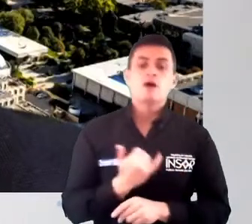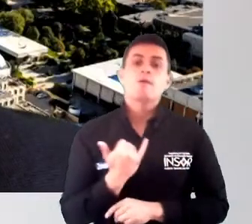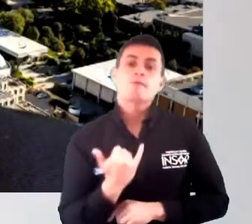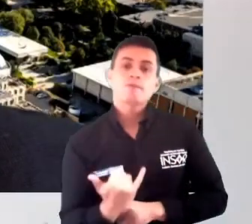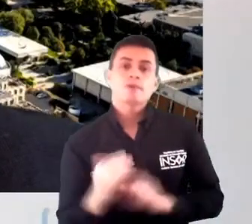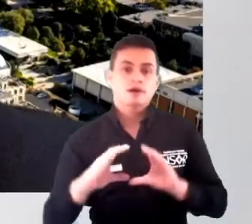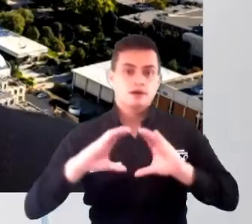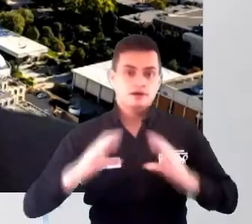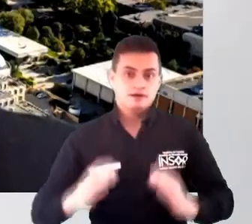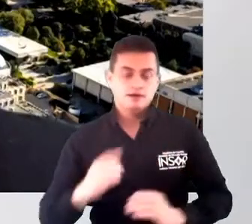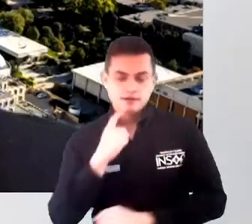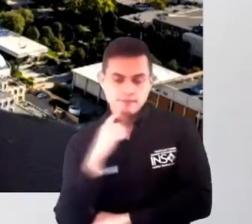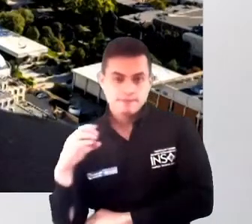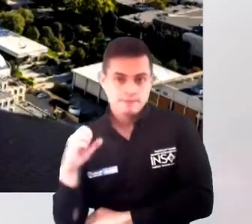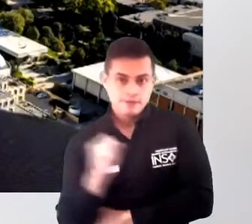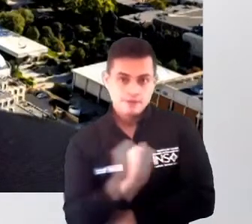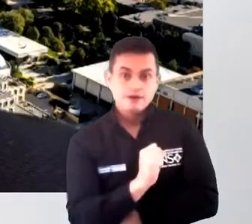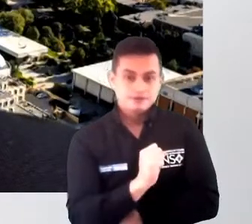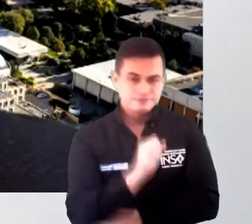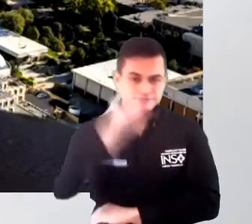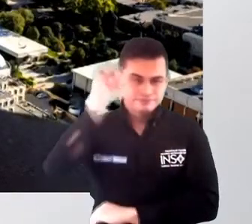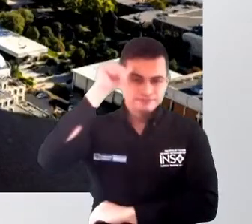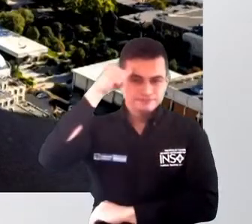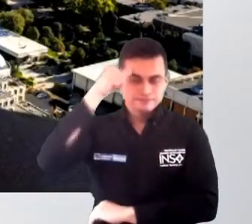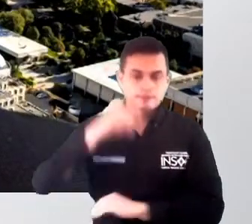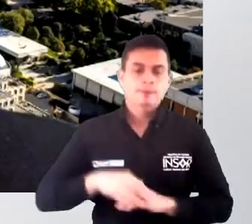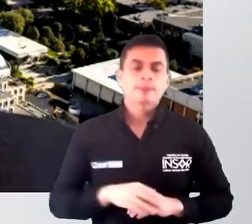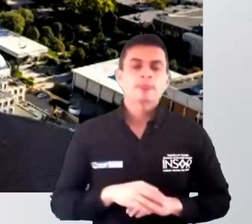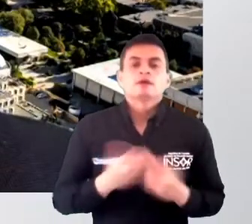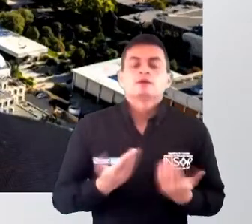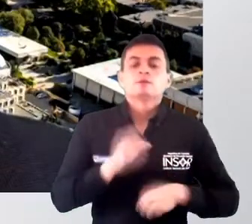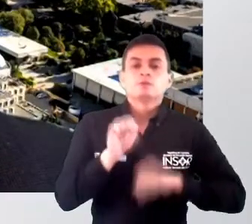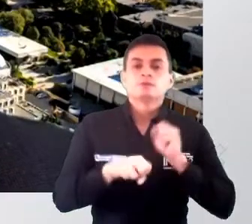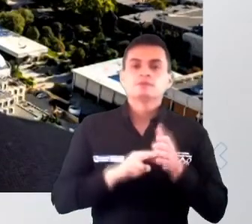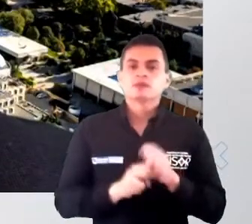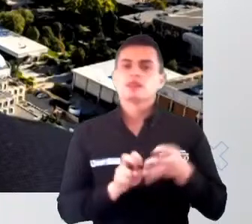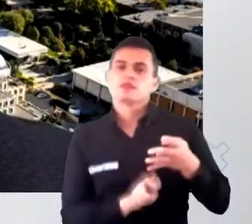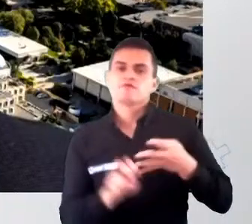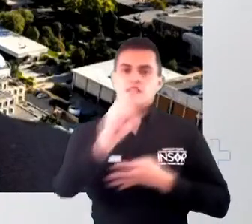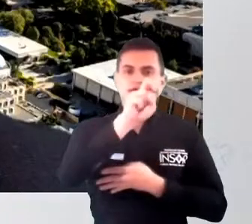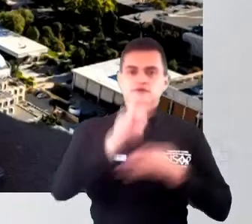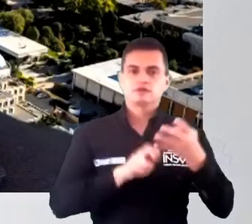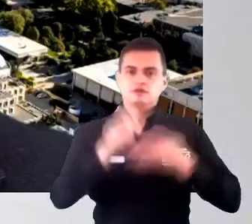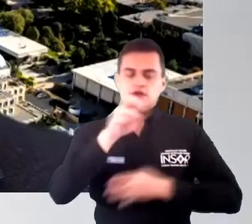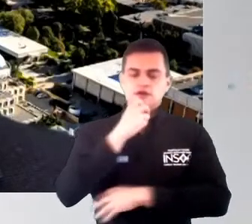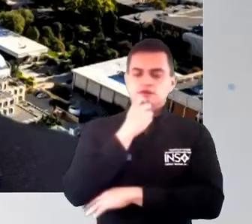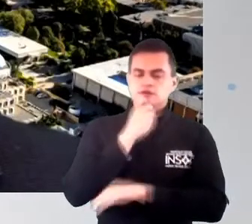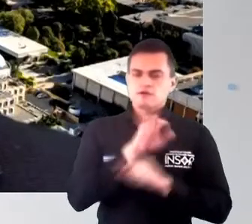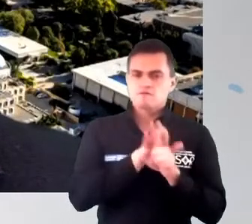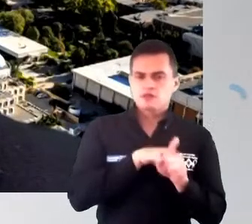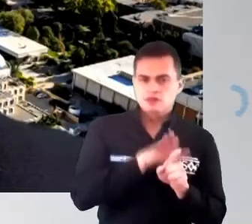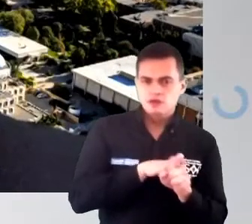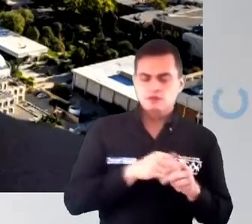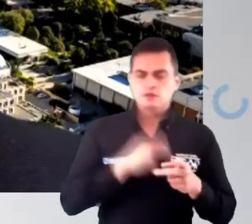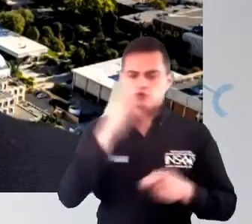quizás ustedes pueden tener muchos niveles. Por lo tanto,